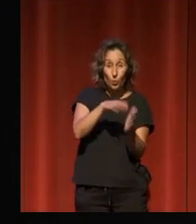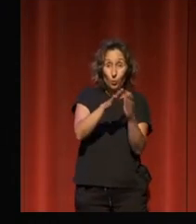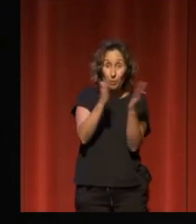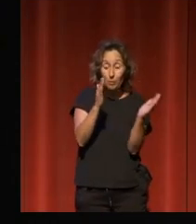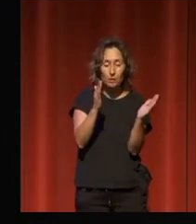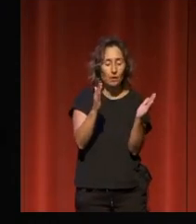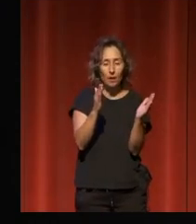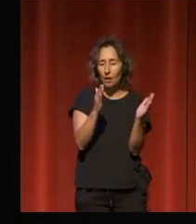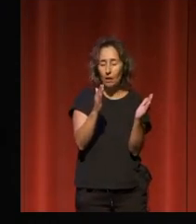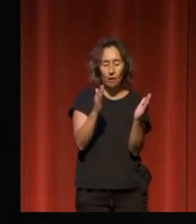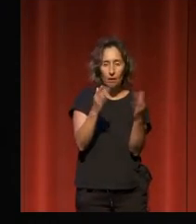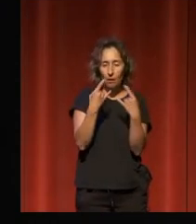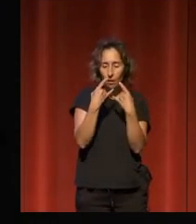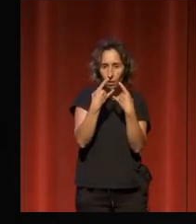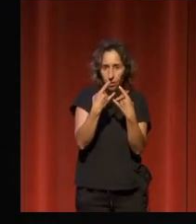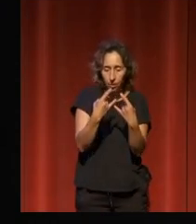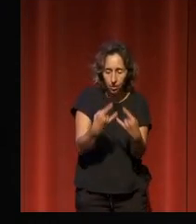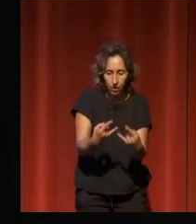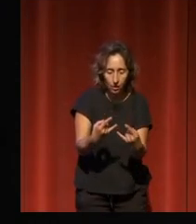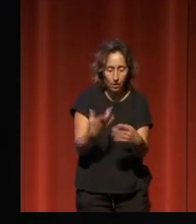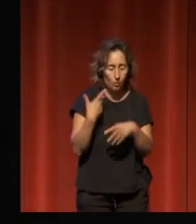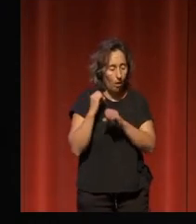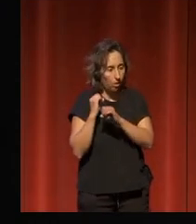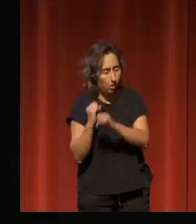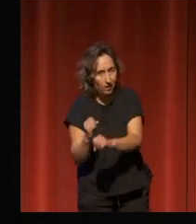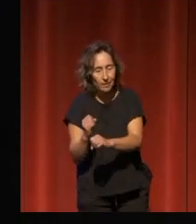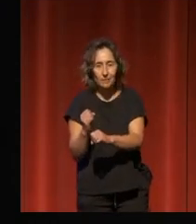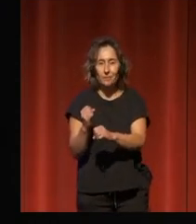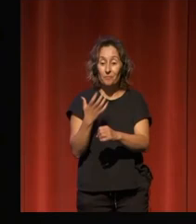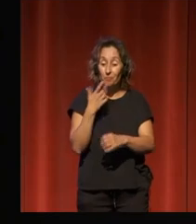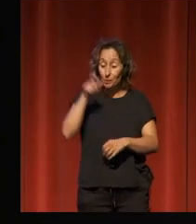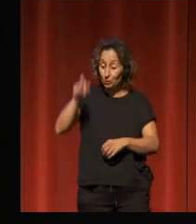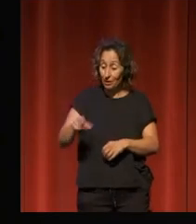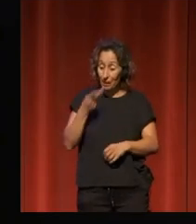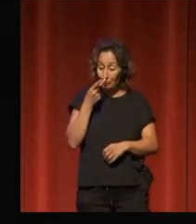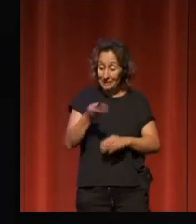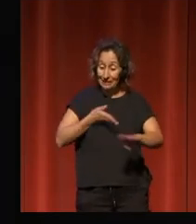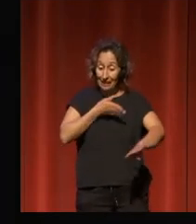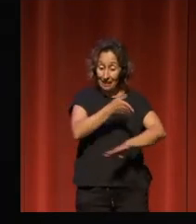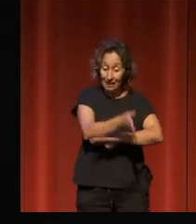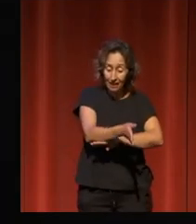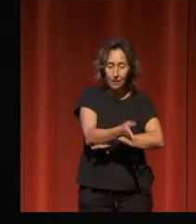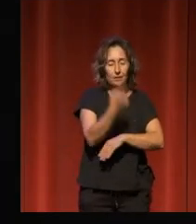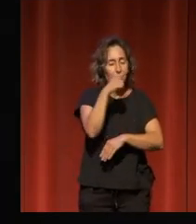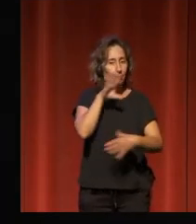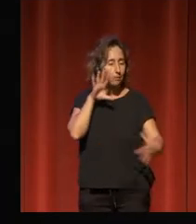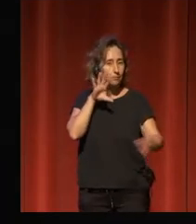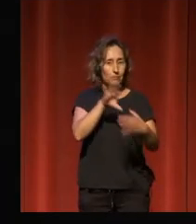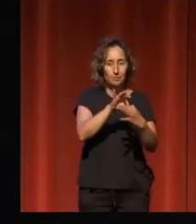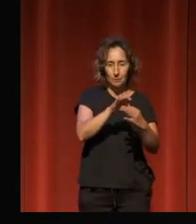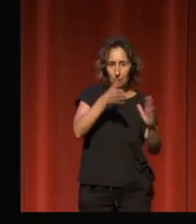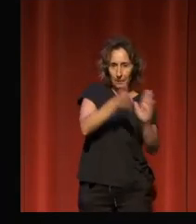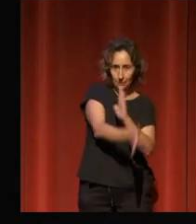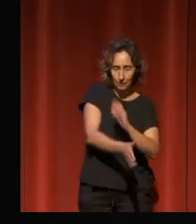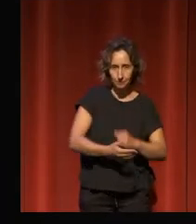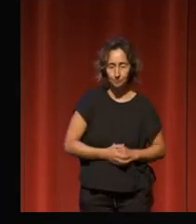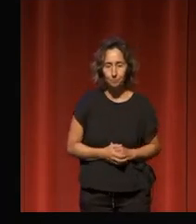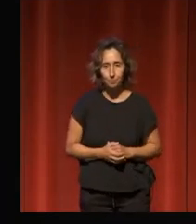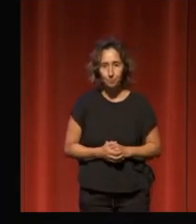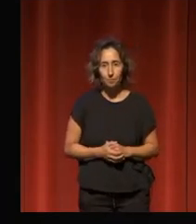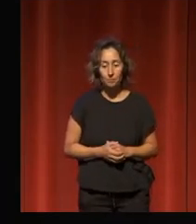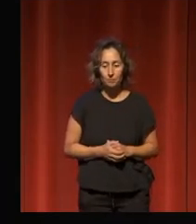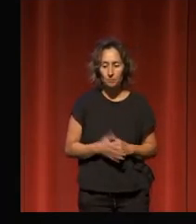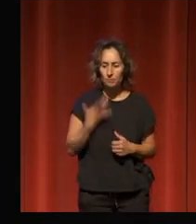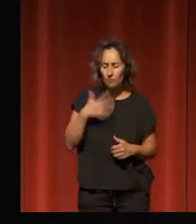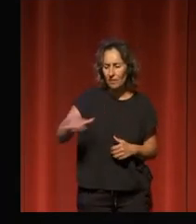atrapan además eh nos fidelizan por eso quien visita una biblioteca sabe que su vínculo quedará ahí para siempre pocos espacios